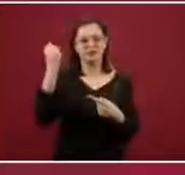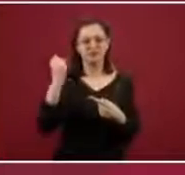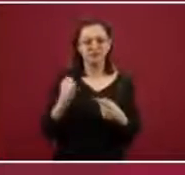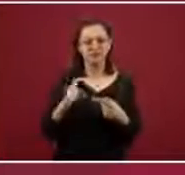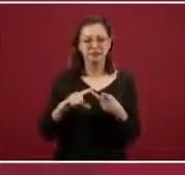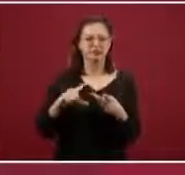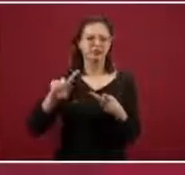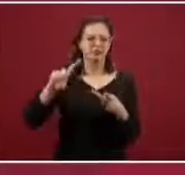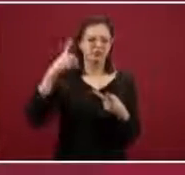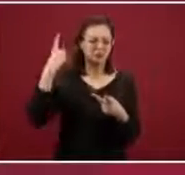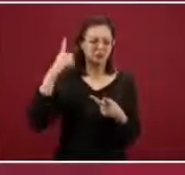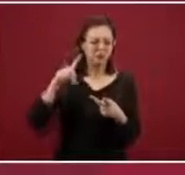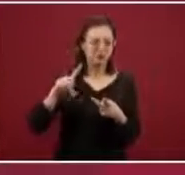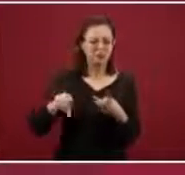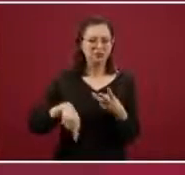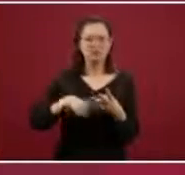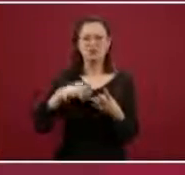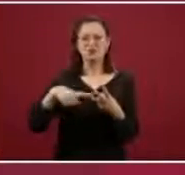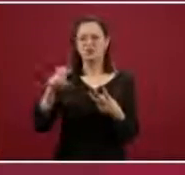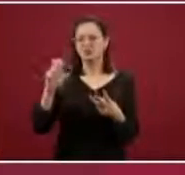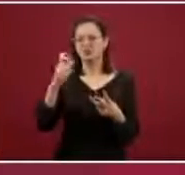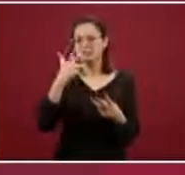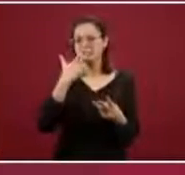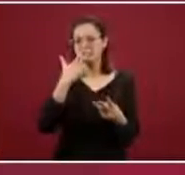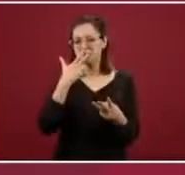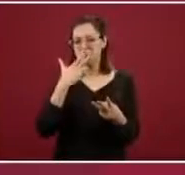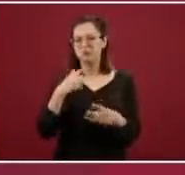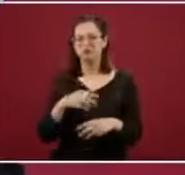de Durango, de Chihuahua.